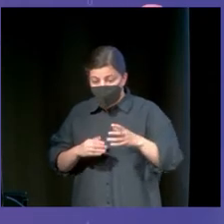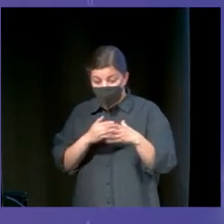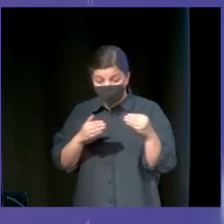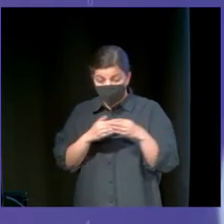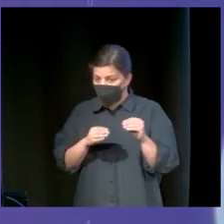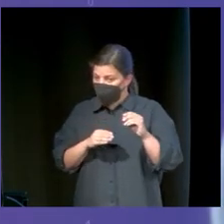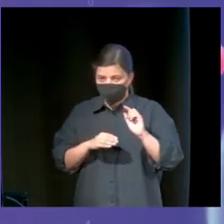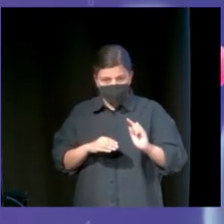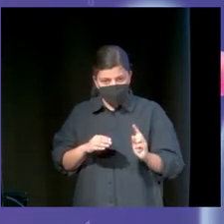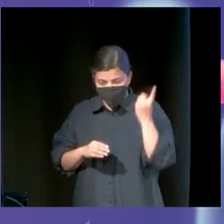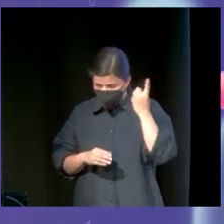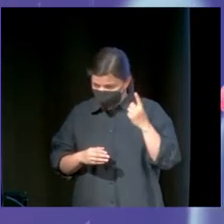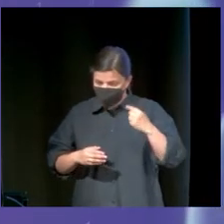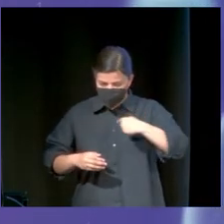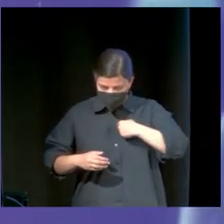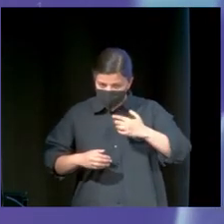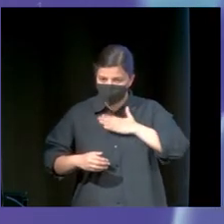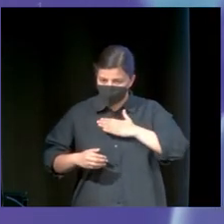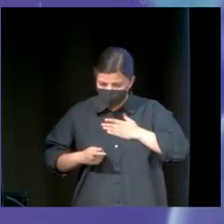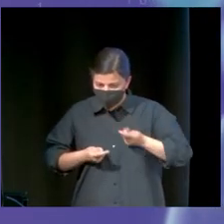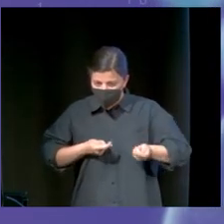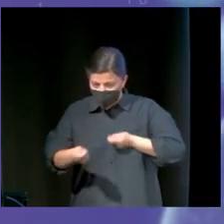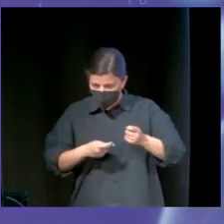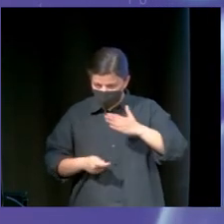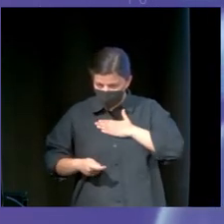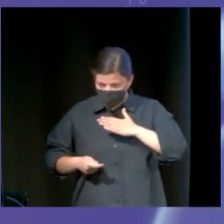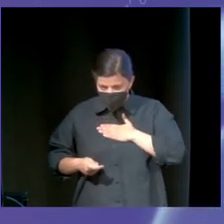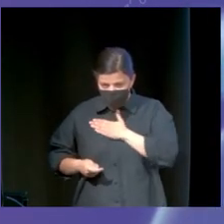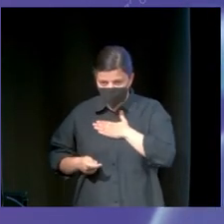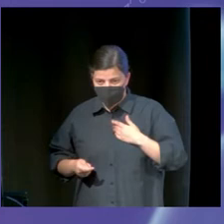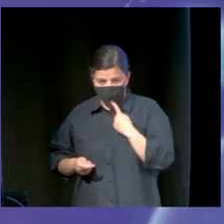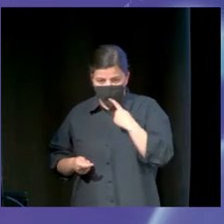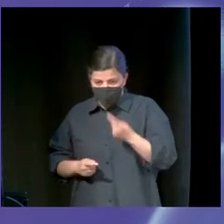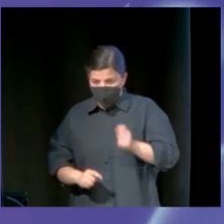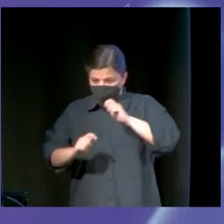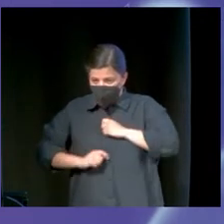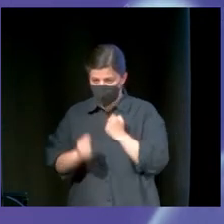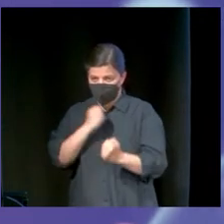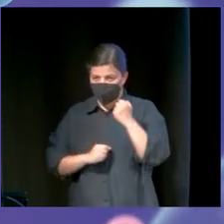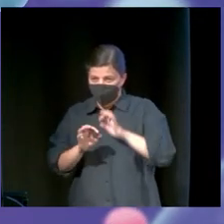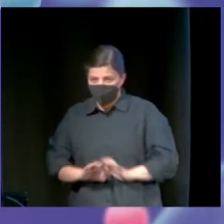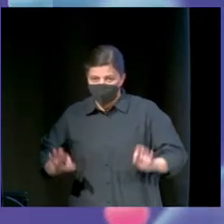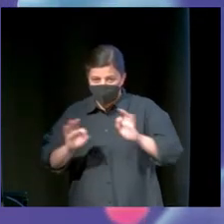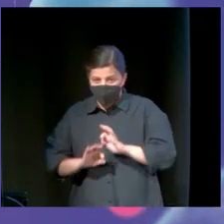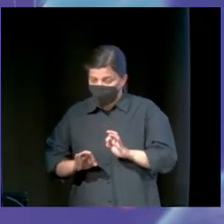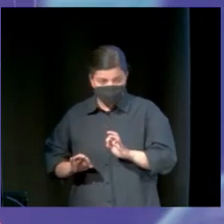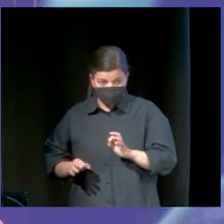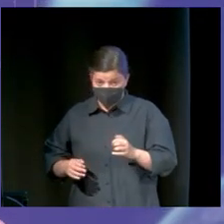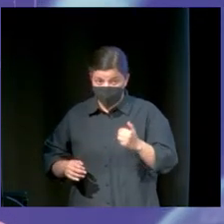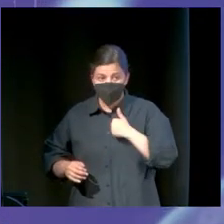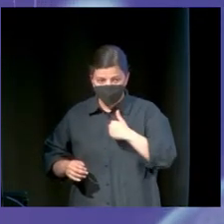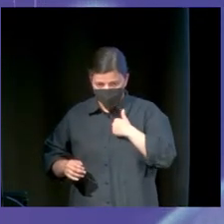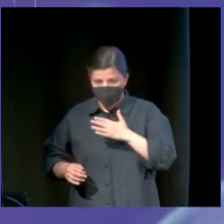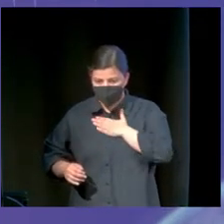soberano de su propiedad no no nadie me va a dar esa economía no es yo yo